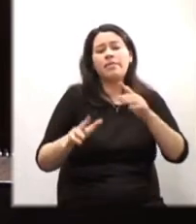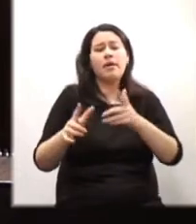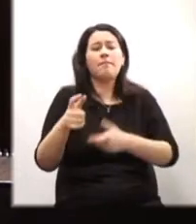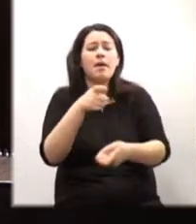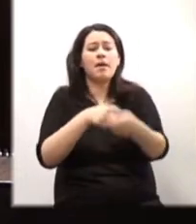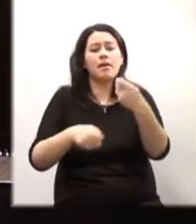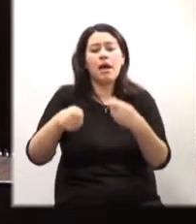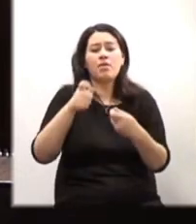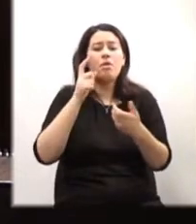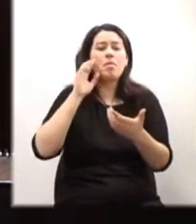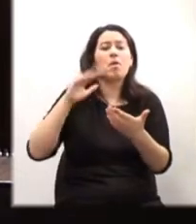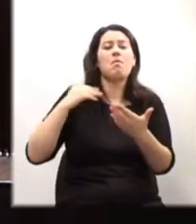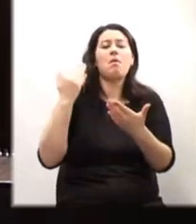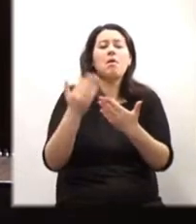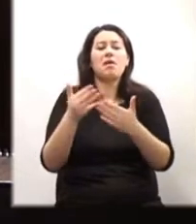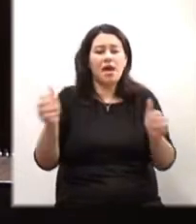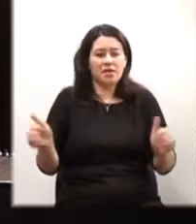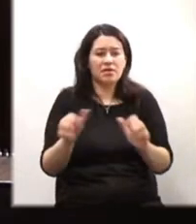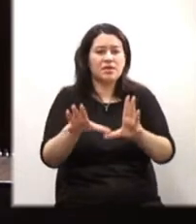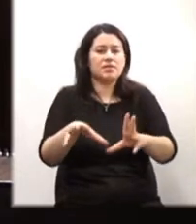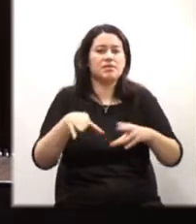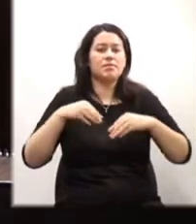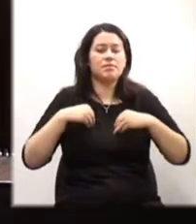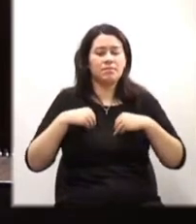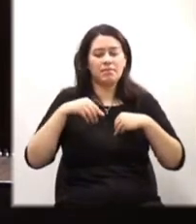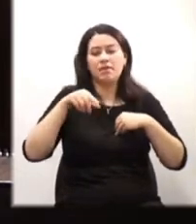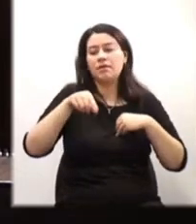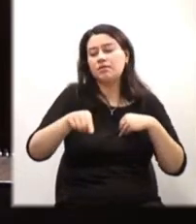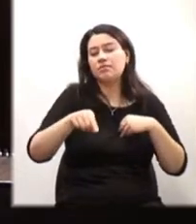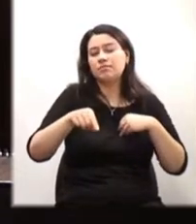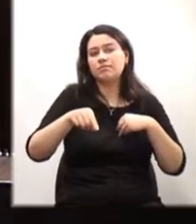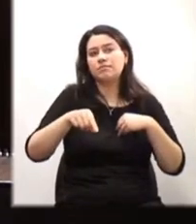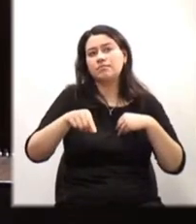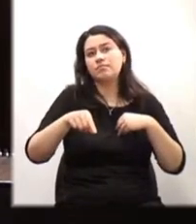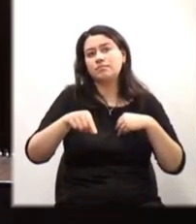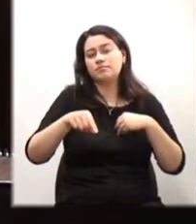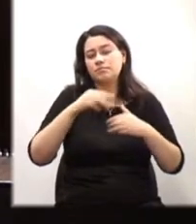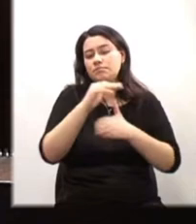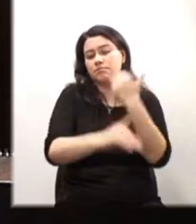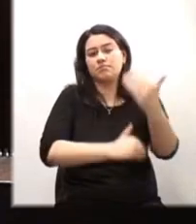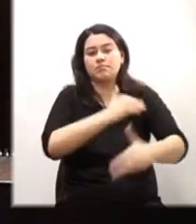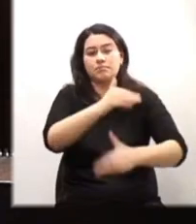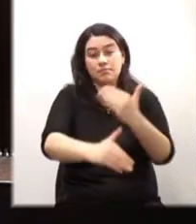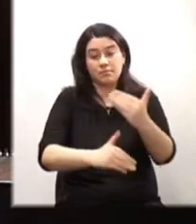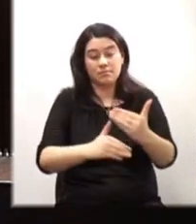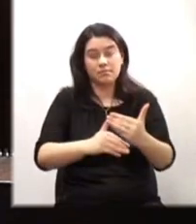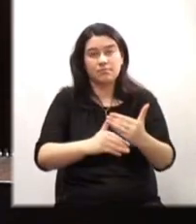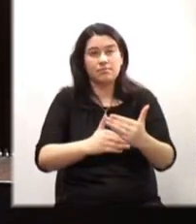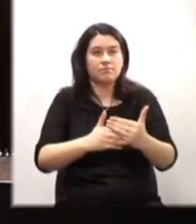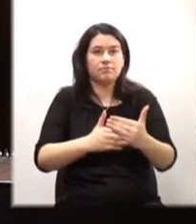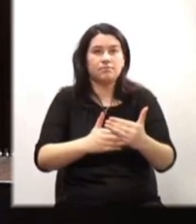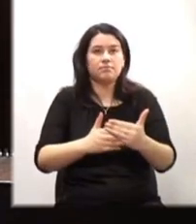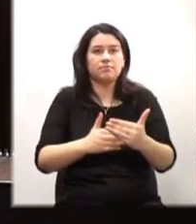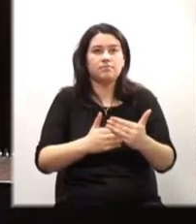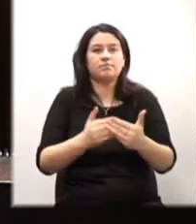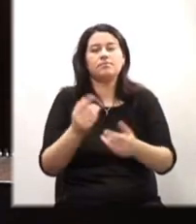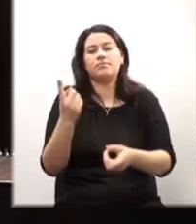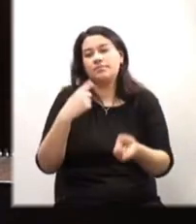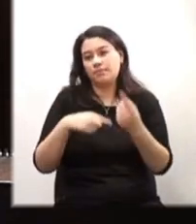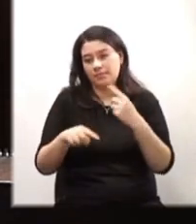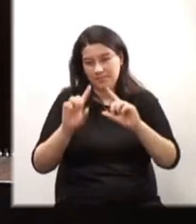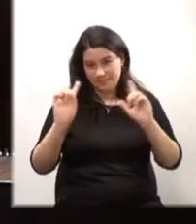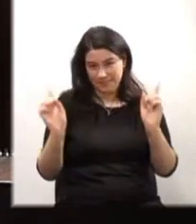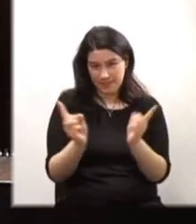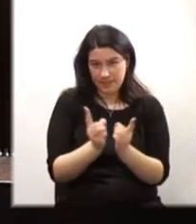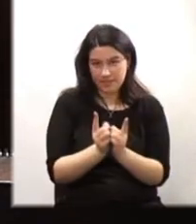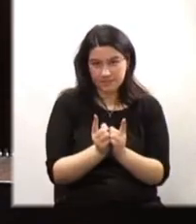mercado propone hacer y en función de eso ir avanzando. Entonces, para